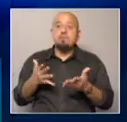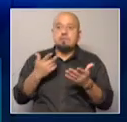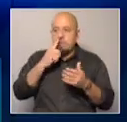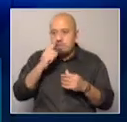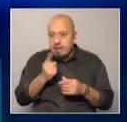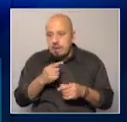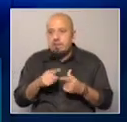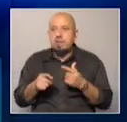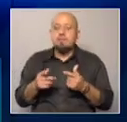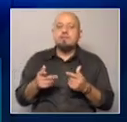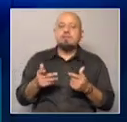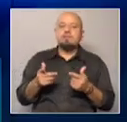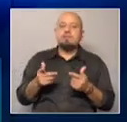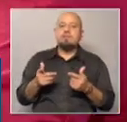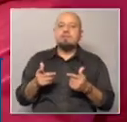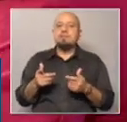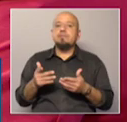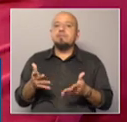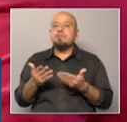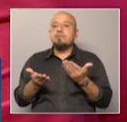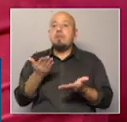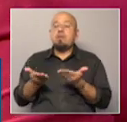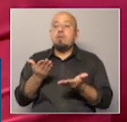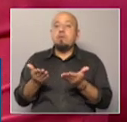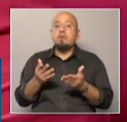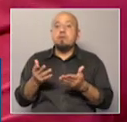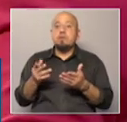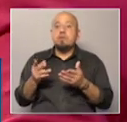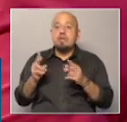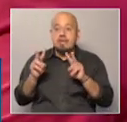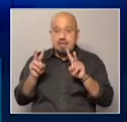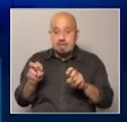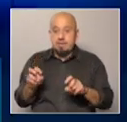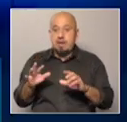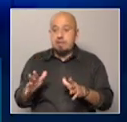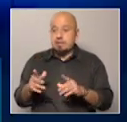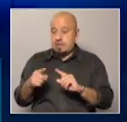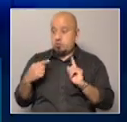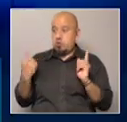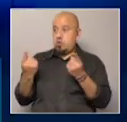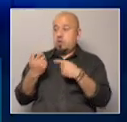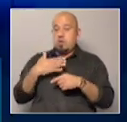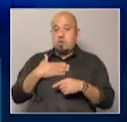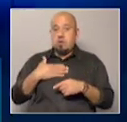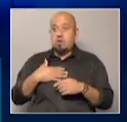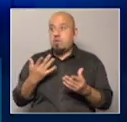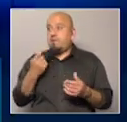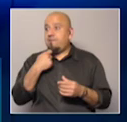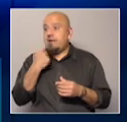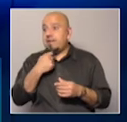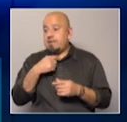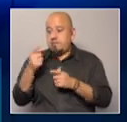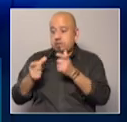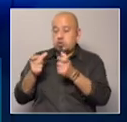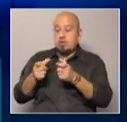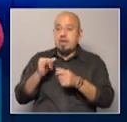rápido, van a haber menos evaluaciones. Si es posible cumplir esos plazos, ¿no? El tema en el que todos están de acuerdo, Pilar, es que falta gente en el INAU,